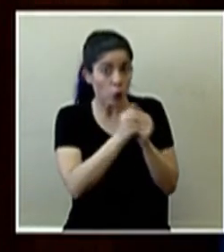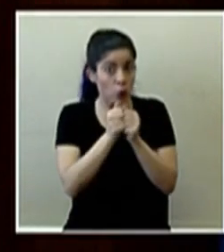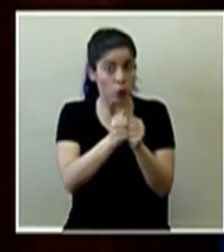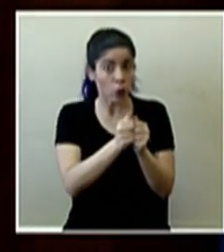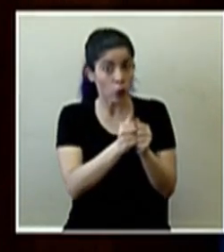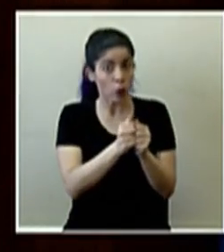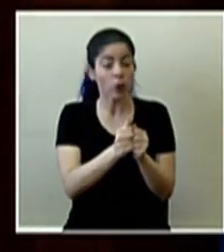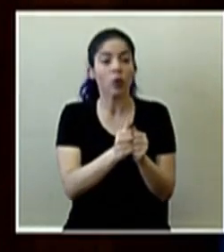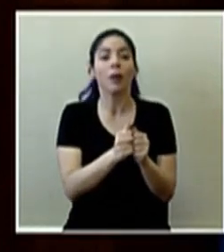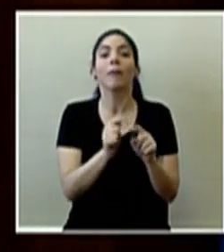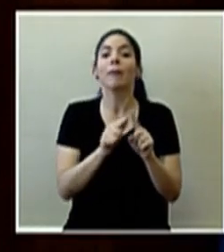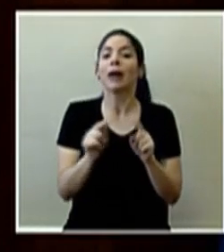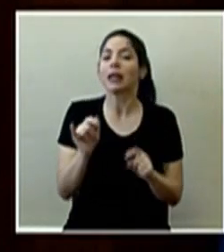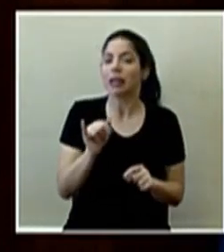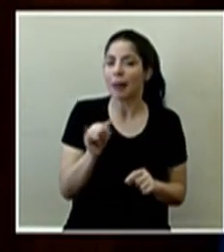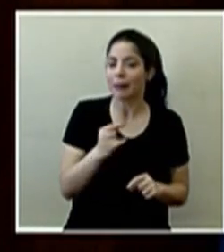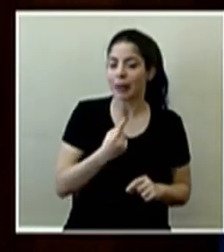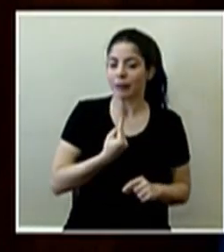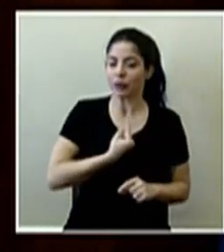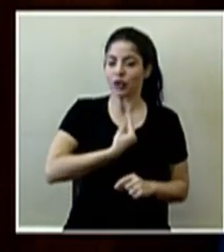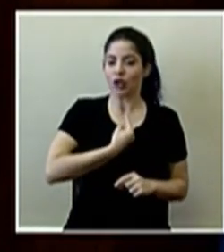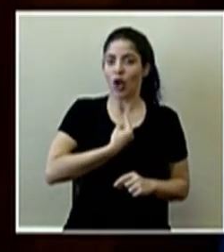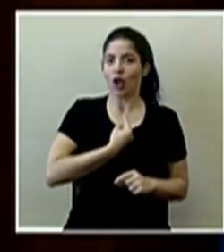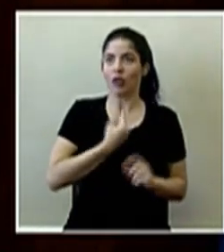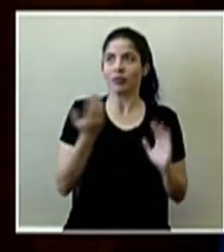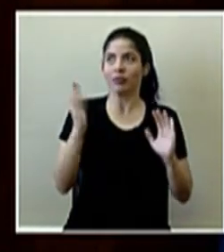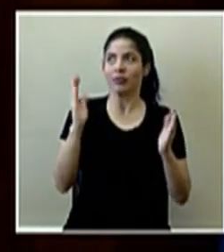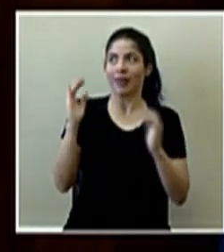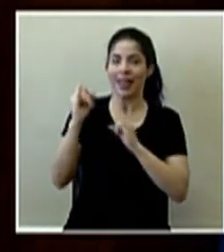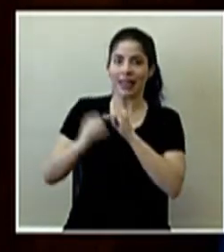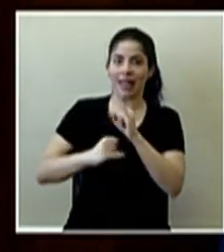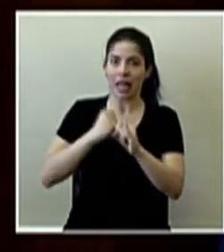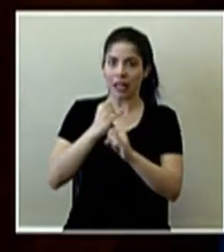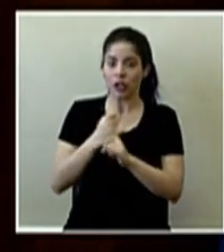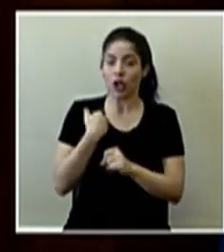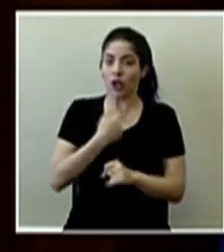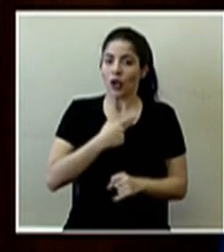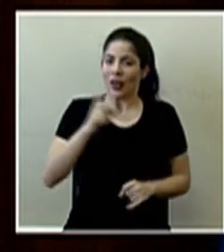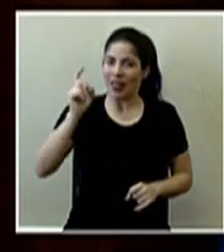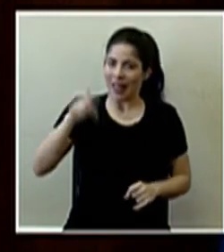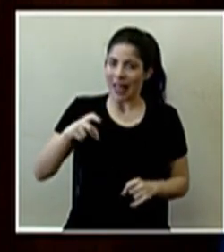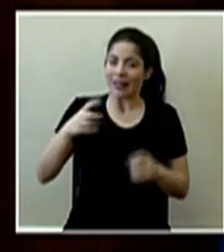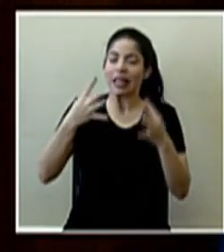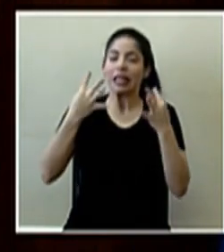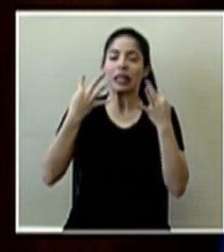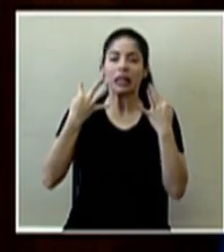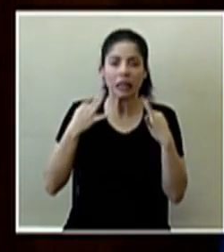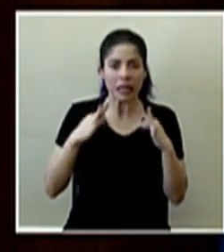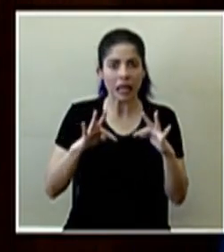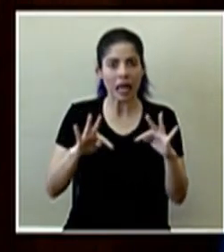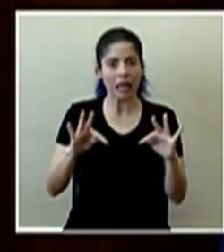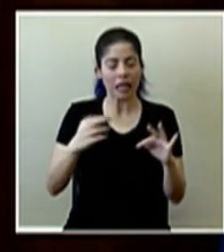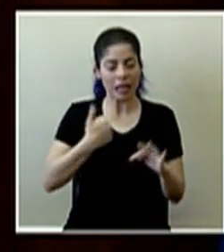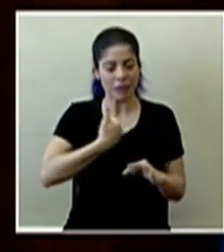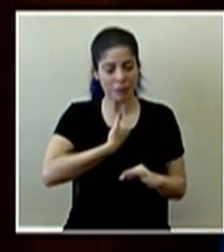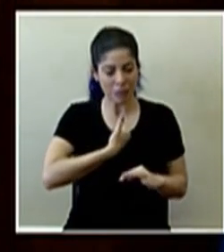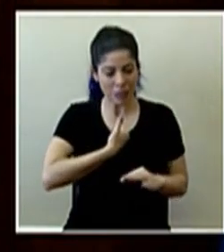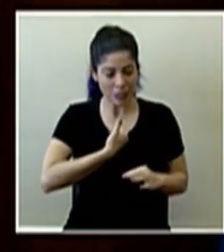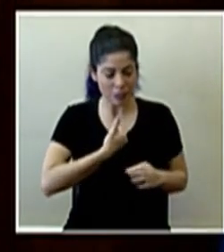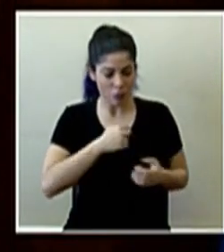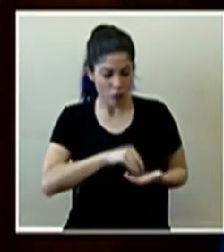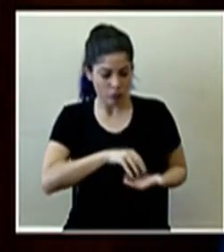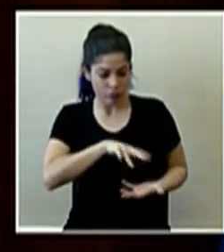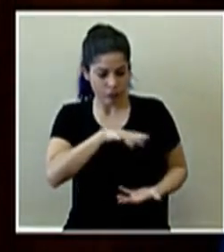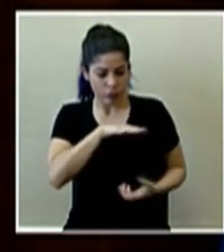estamos relativamente solos a nivel internacional y tenemos que tratar en la medida de lo posible de